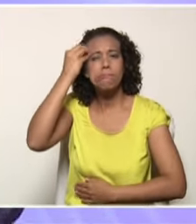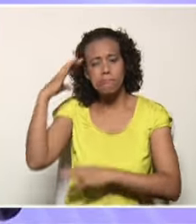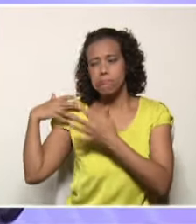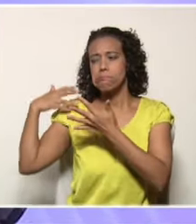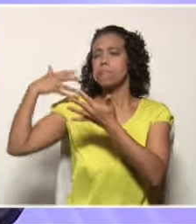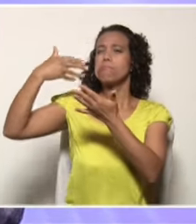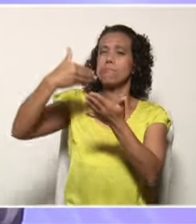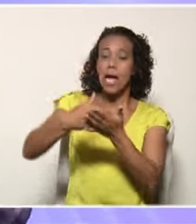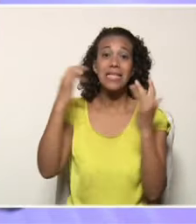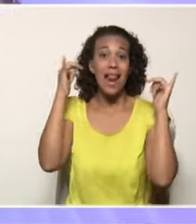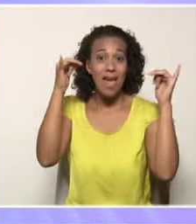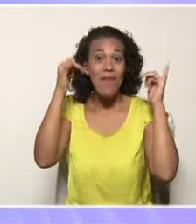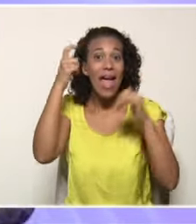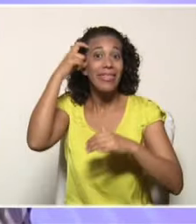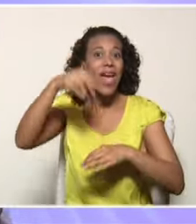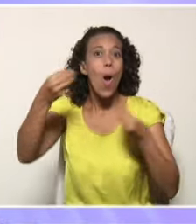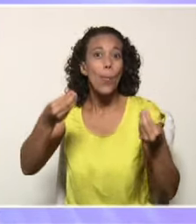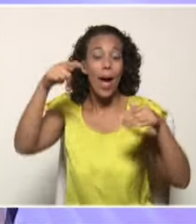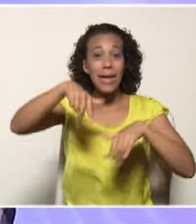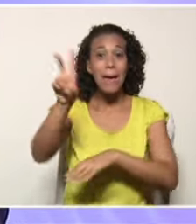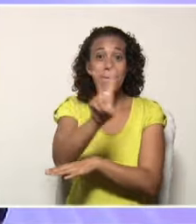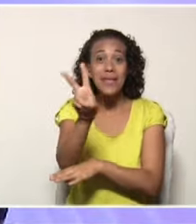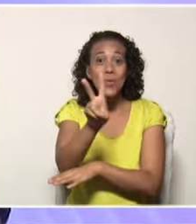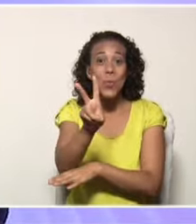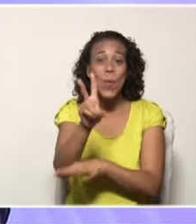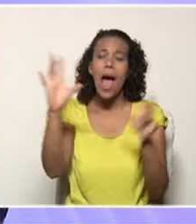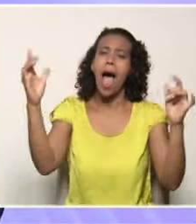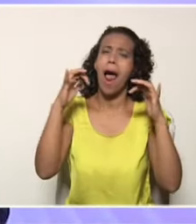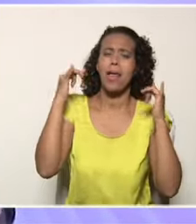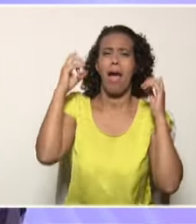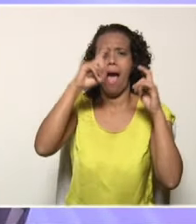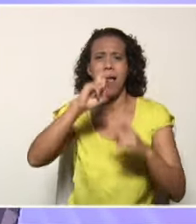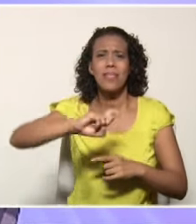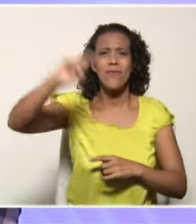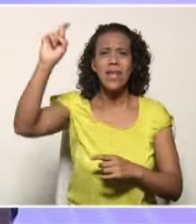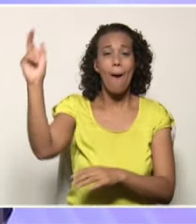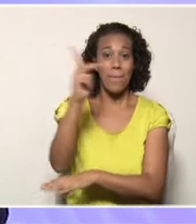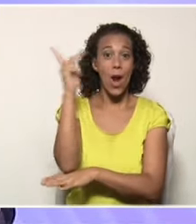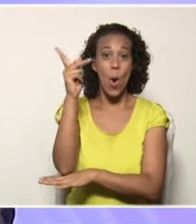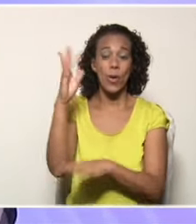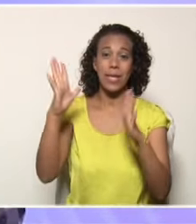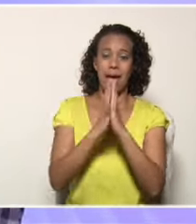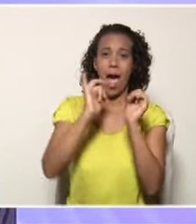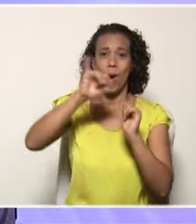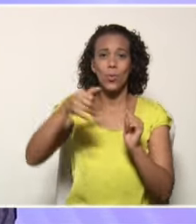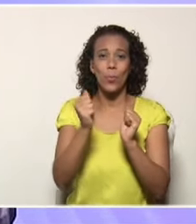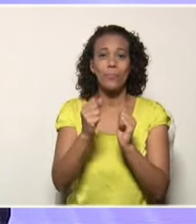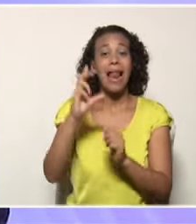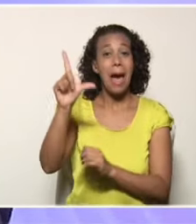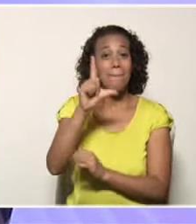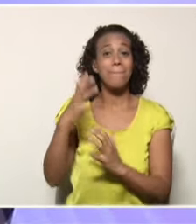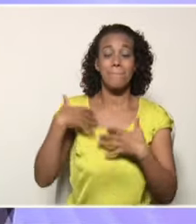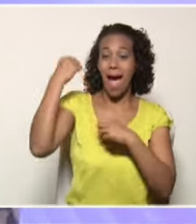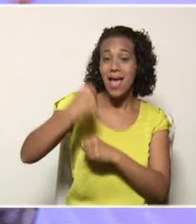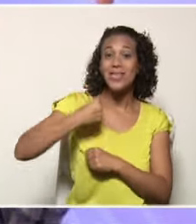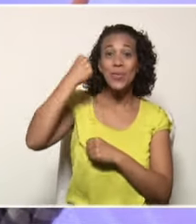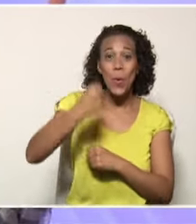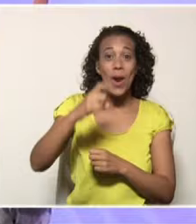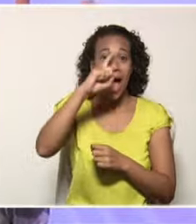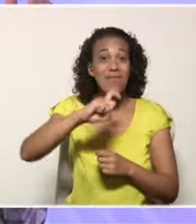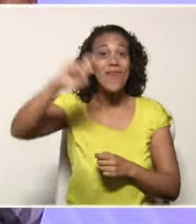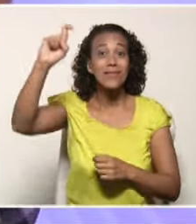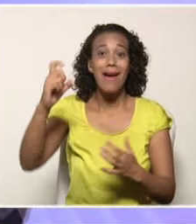vamos a celebrar el día de hoy, pero acá en Venezuela, el aniversario de la parroquia San José y la parroquia La Pastora. Por eso, de parte